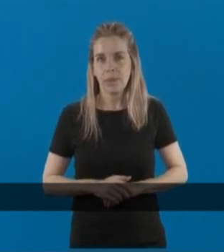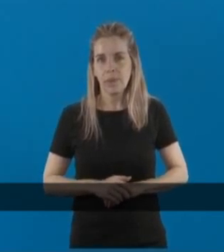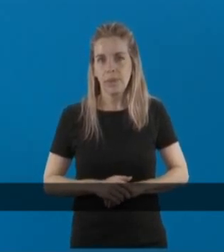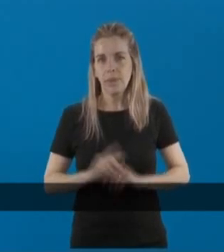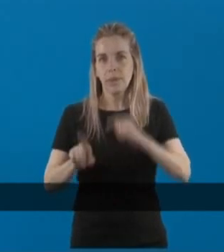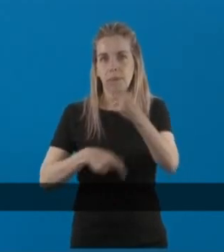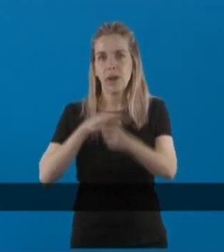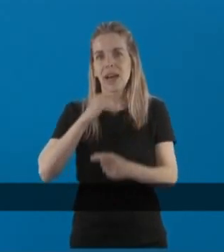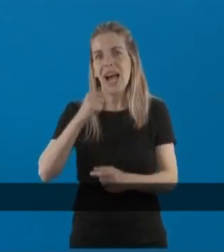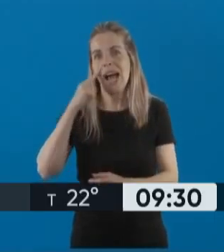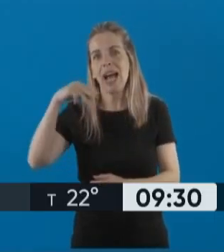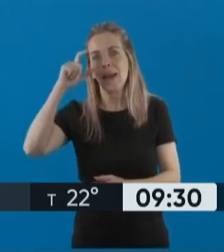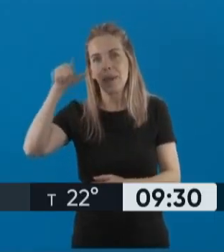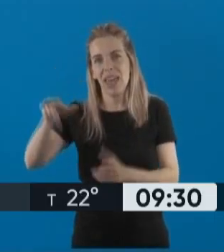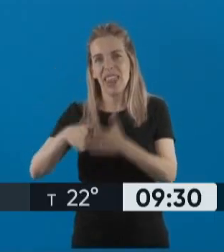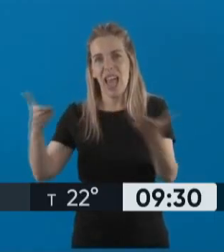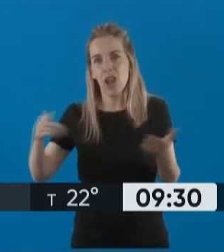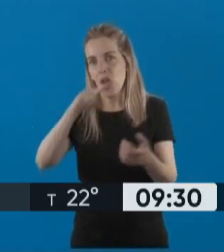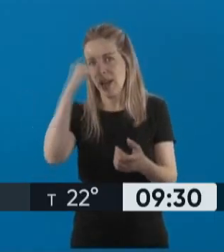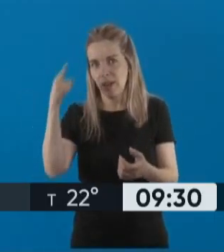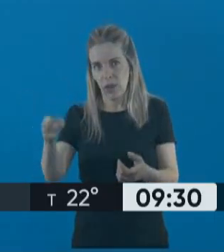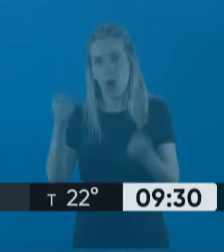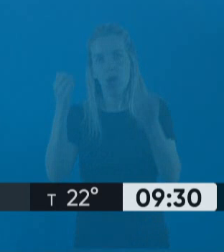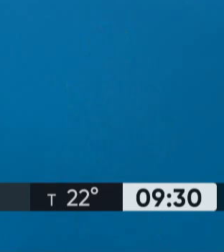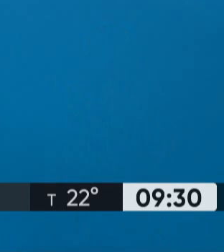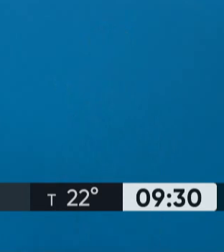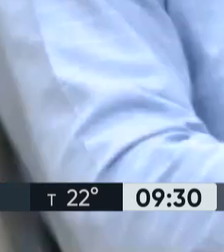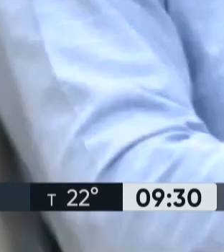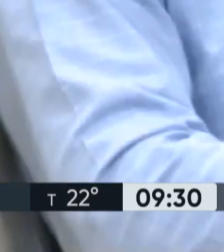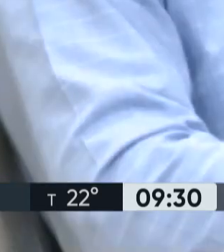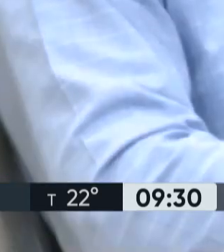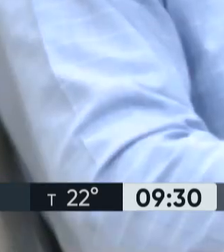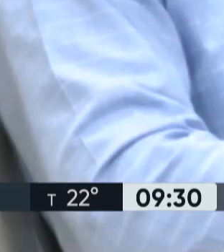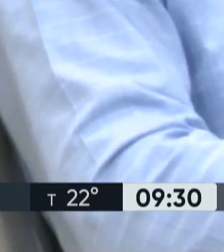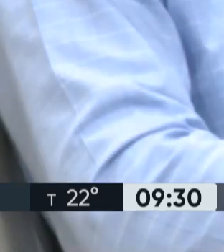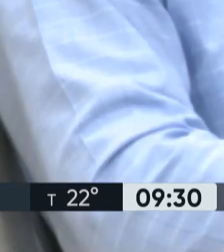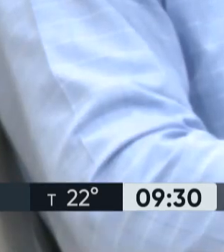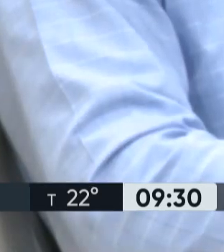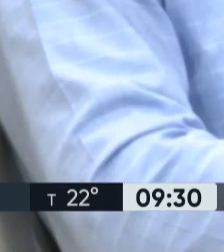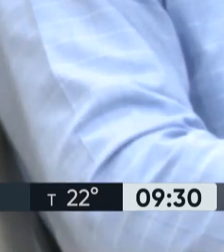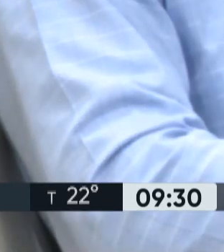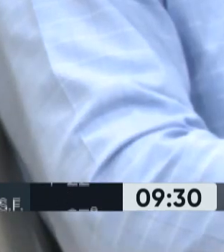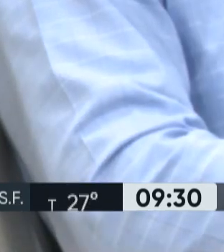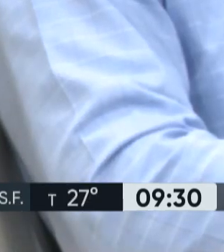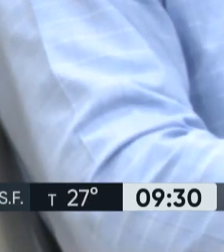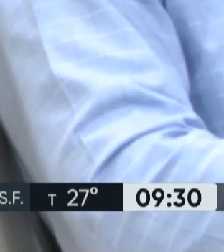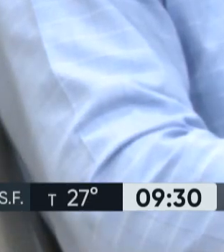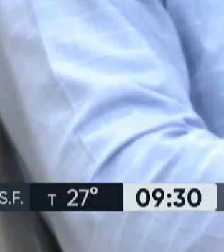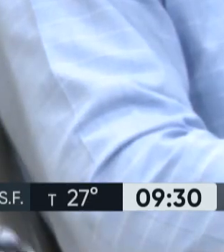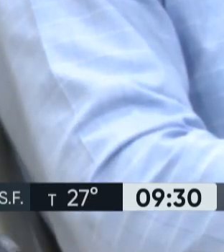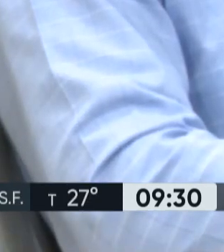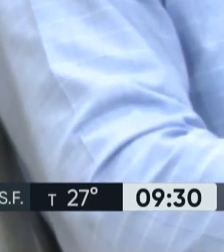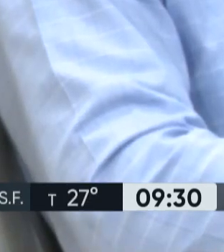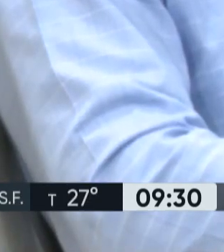Jaime Rosenberg, La Nación. Hola, sí. Jaime, buen día. ¿Qué tal, Gabriela? ¿Cómo estás? Quería saber si el gobierno dio por cerrado, después de la reunión